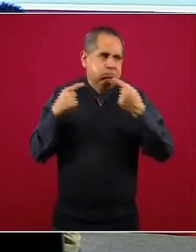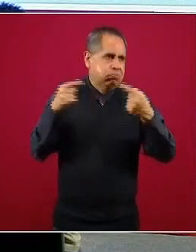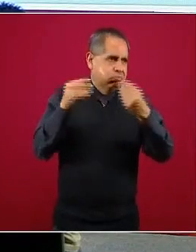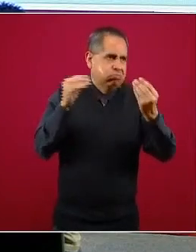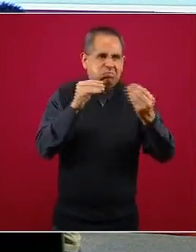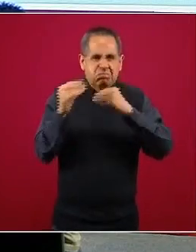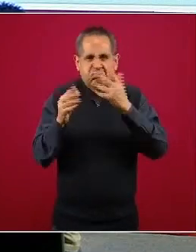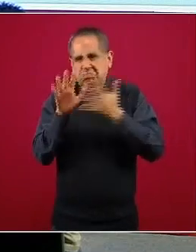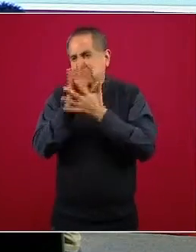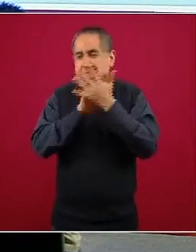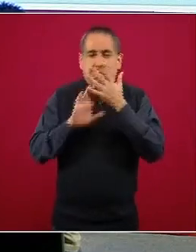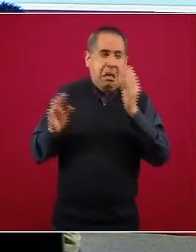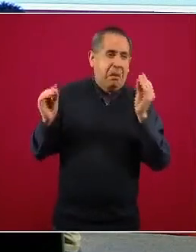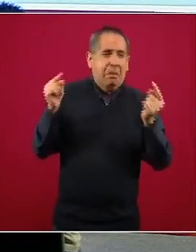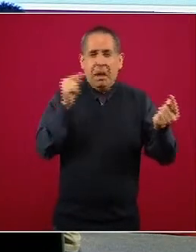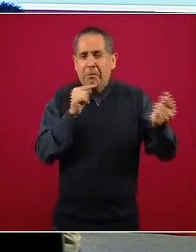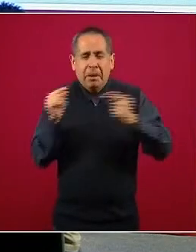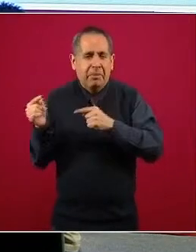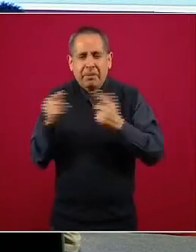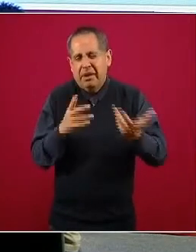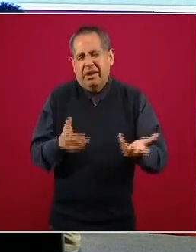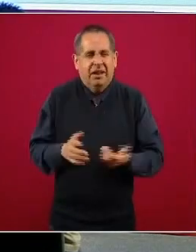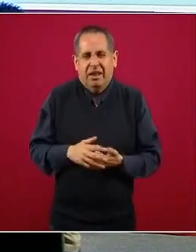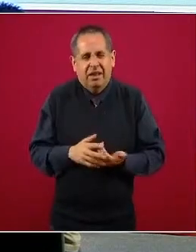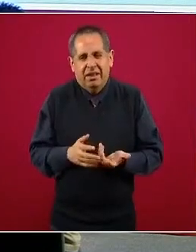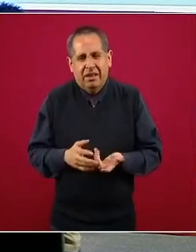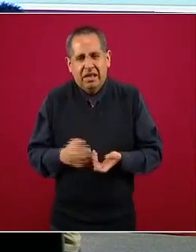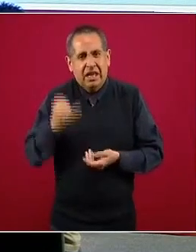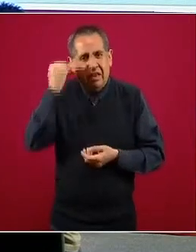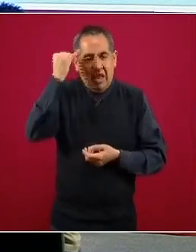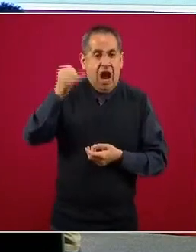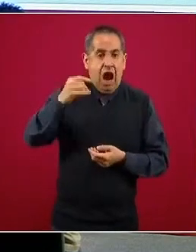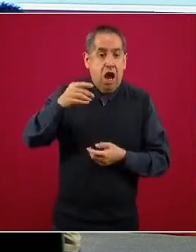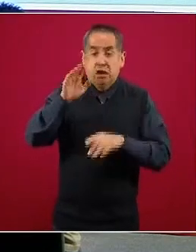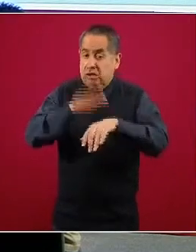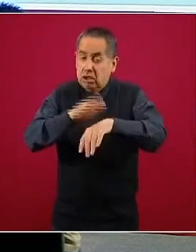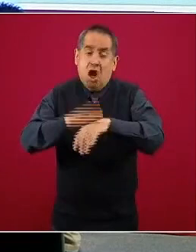de polarización pública, la idea de pruebas.